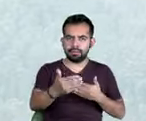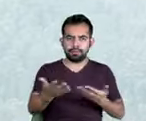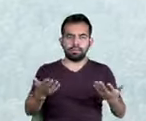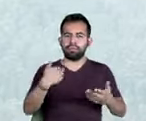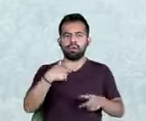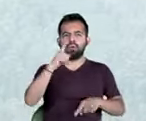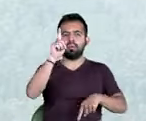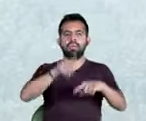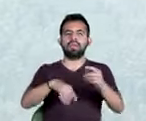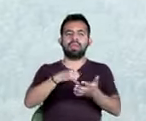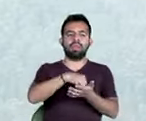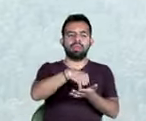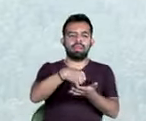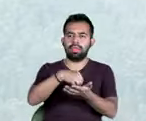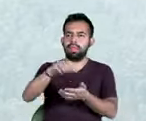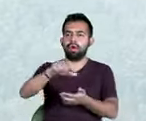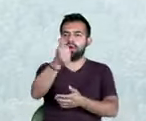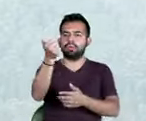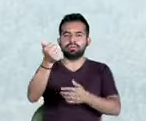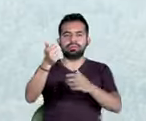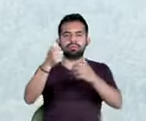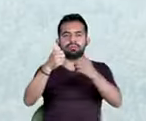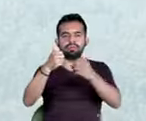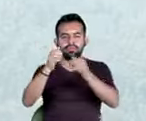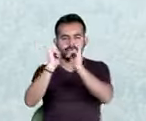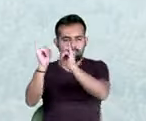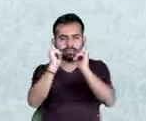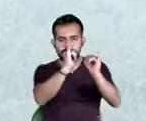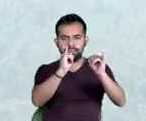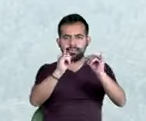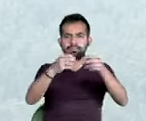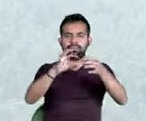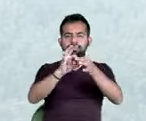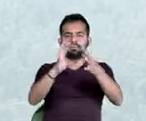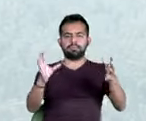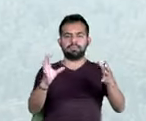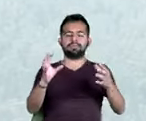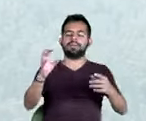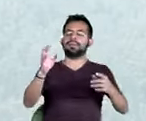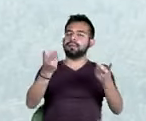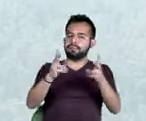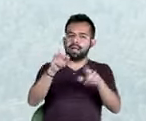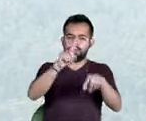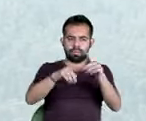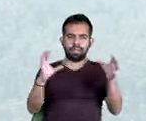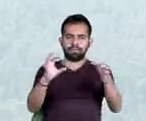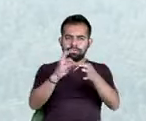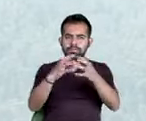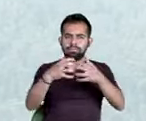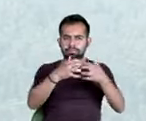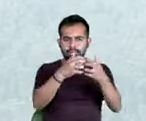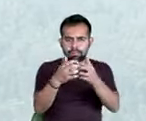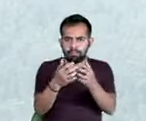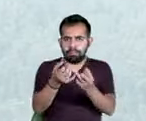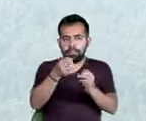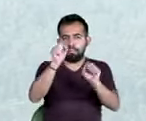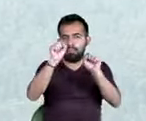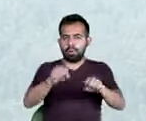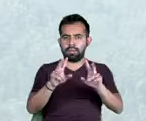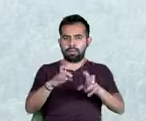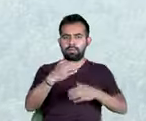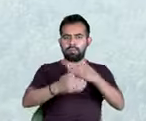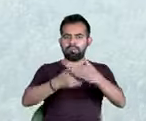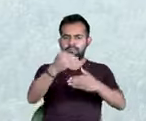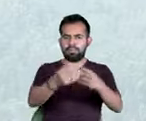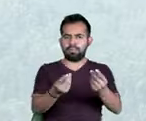debilitar entidades que serán claves de nuestra gestión e incluso podré cerrar algunas que pasan o pueden pasar por un proceso de